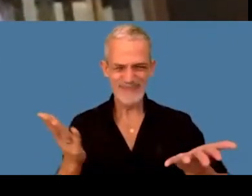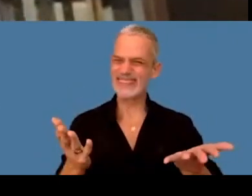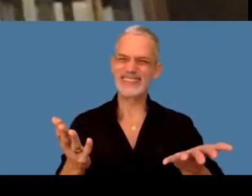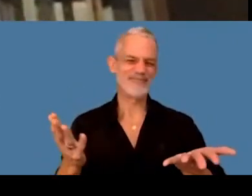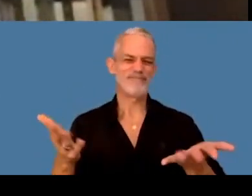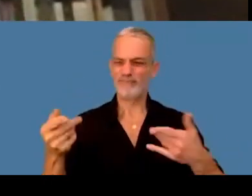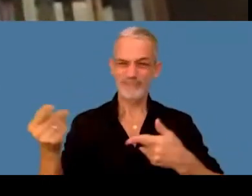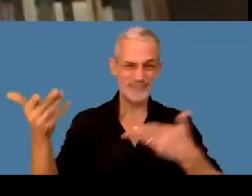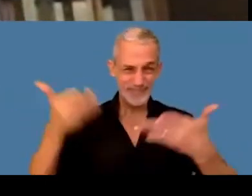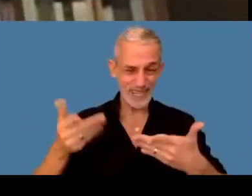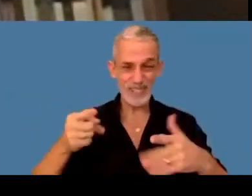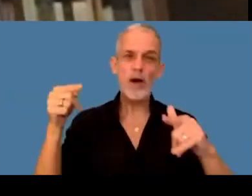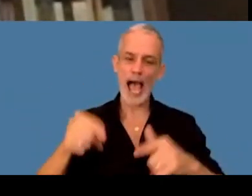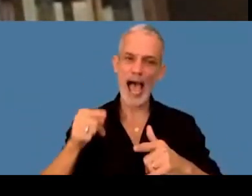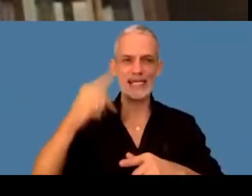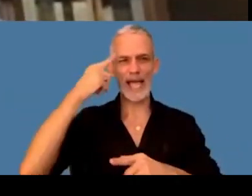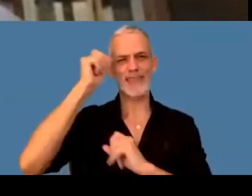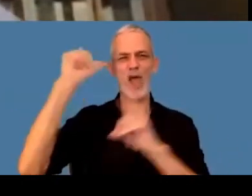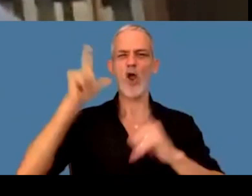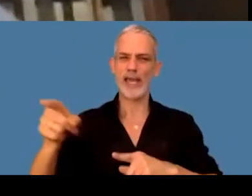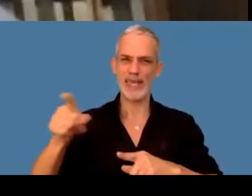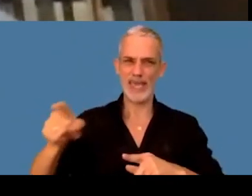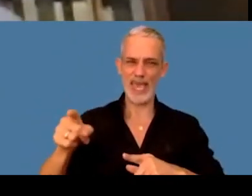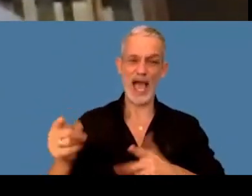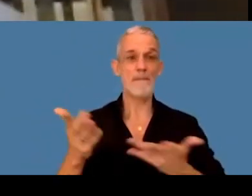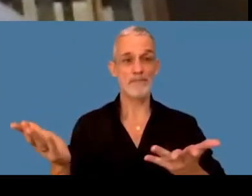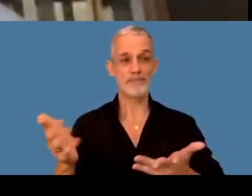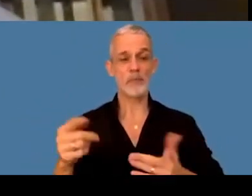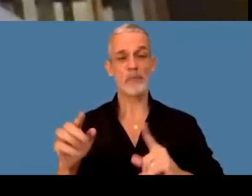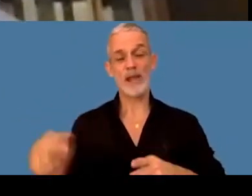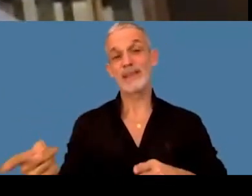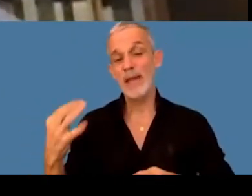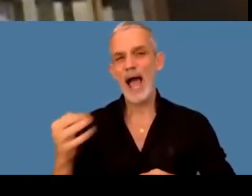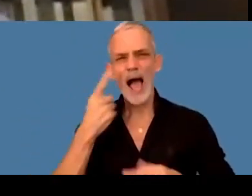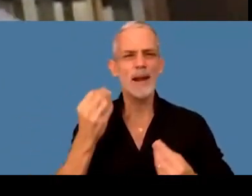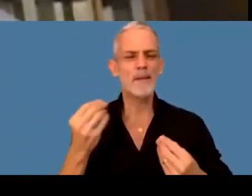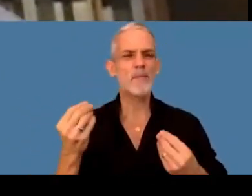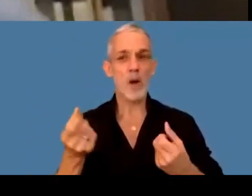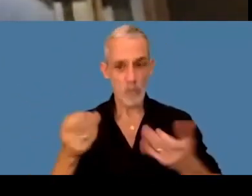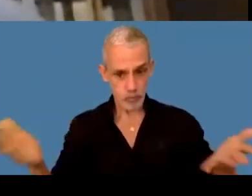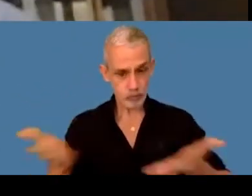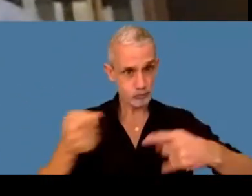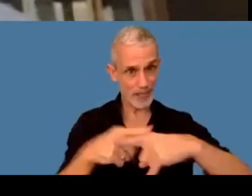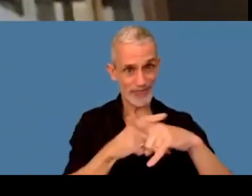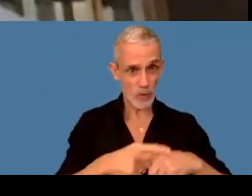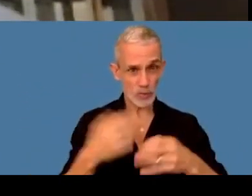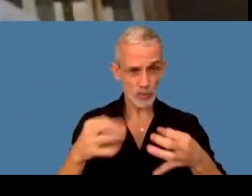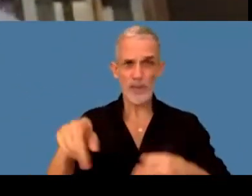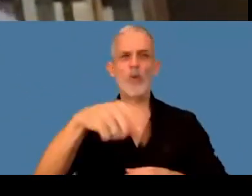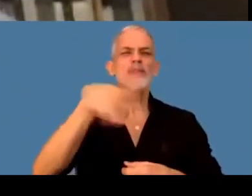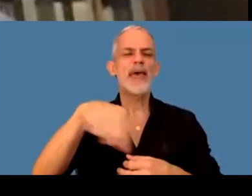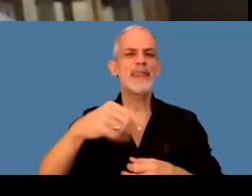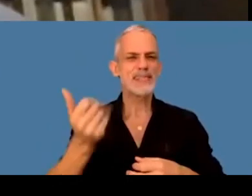es profundamente ideológico, y además hay que dar la discusión también, y sobre todo ustedes, como yo lo digo,